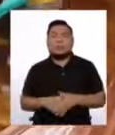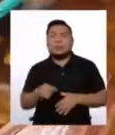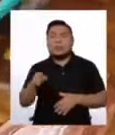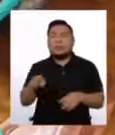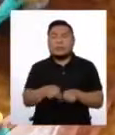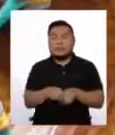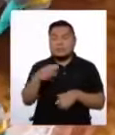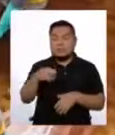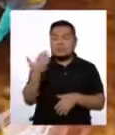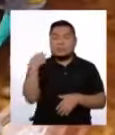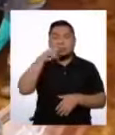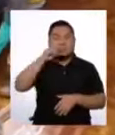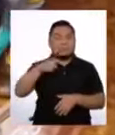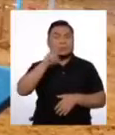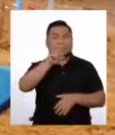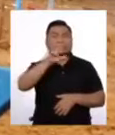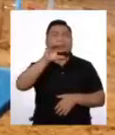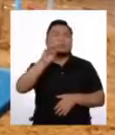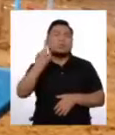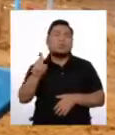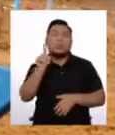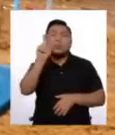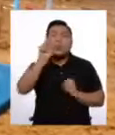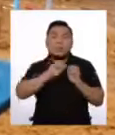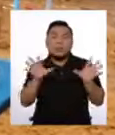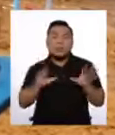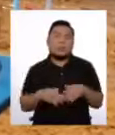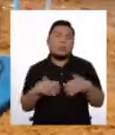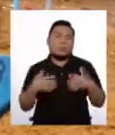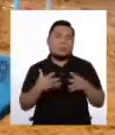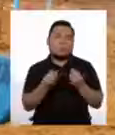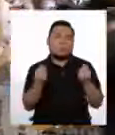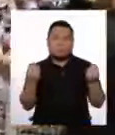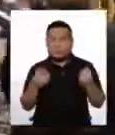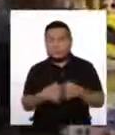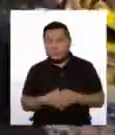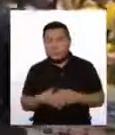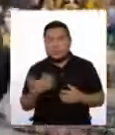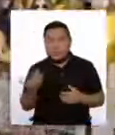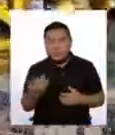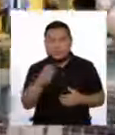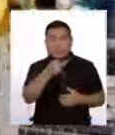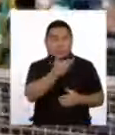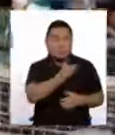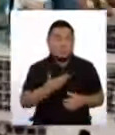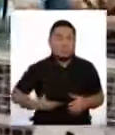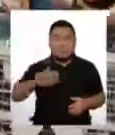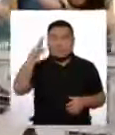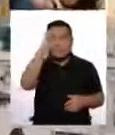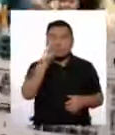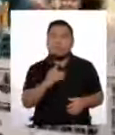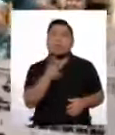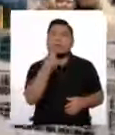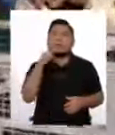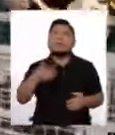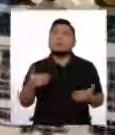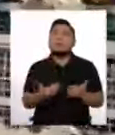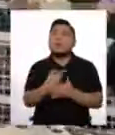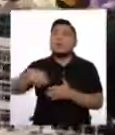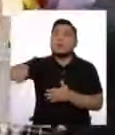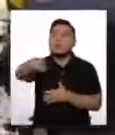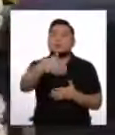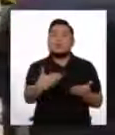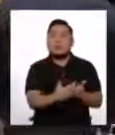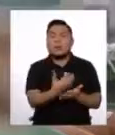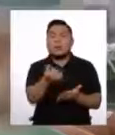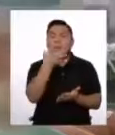martes registró 1.179 muertes en sólo 24 horas. El presidente Jair Bolsonaro anunció un nuevo protocolo